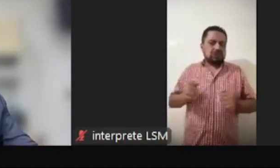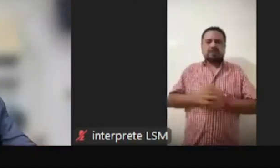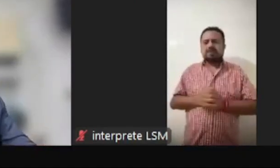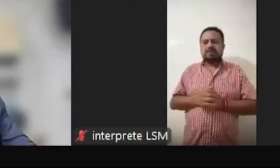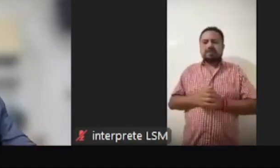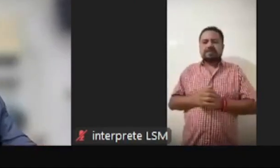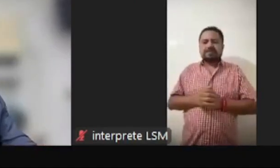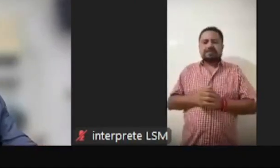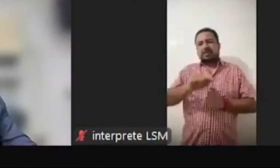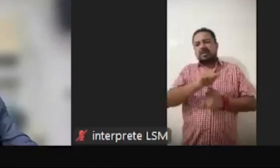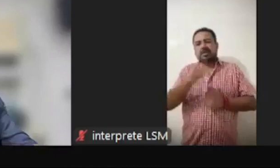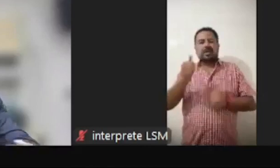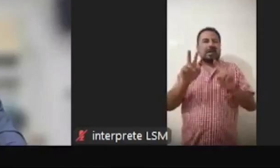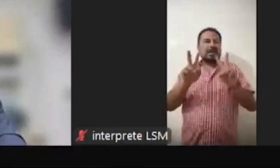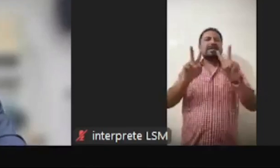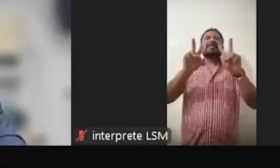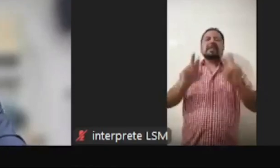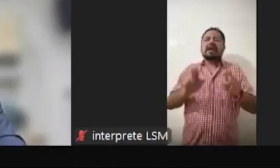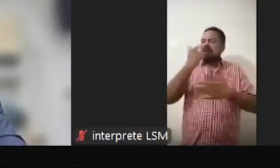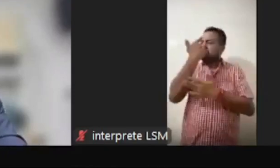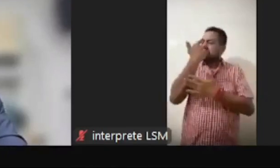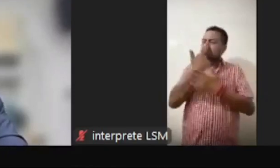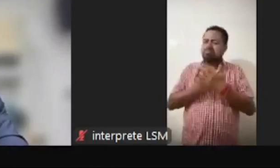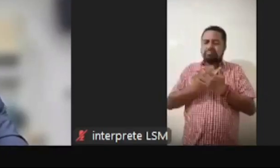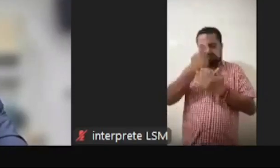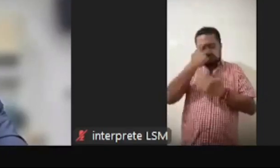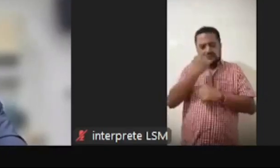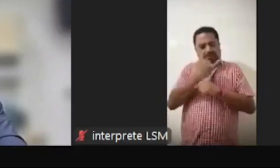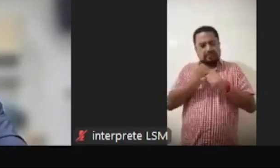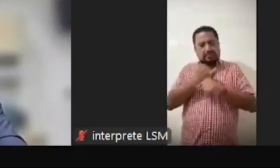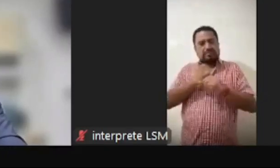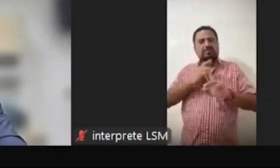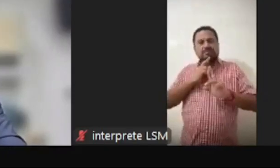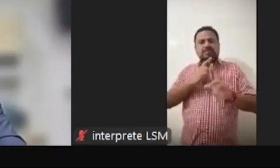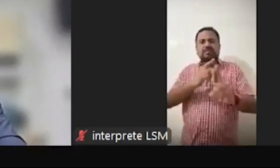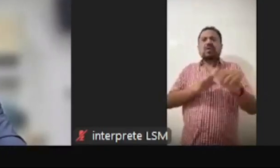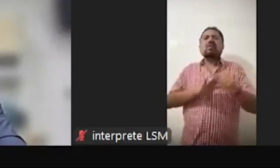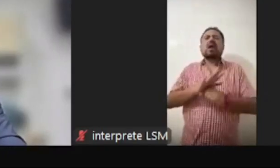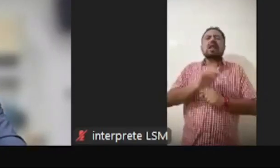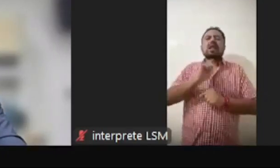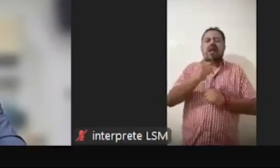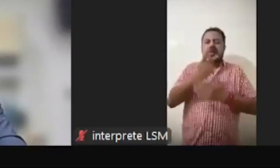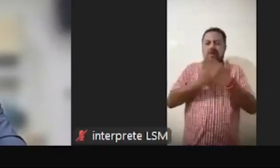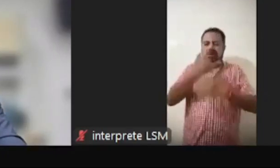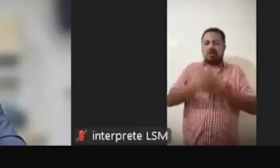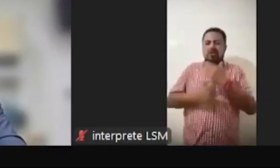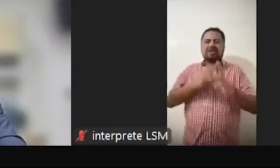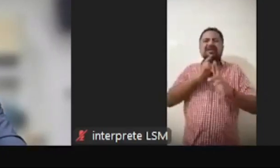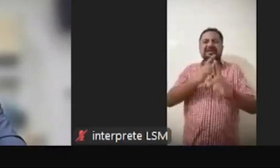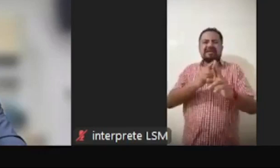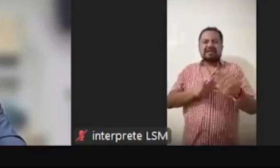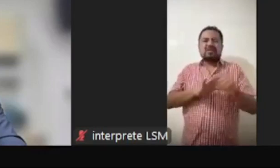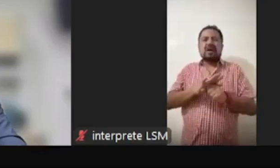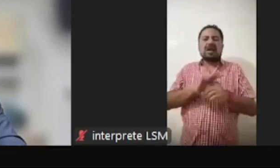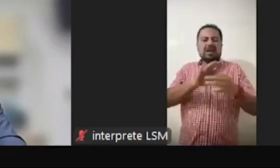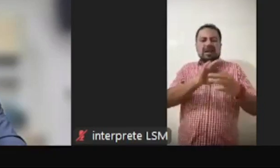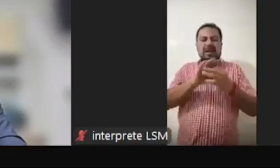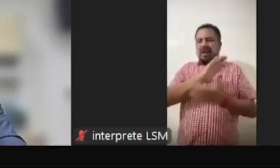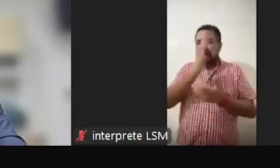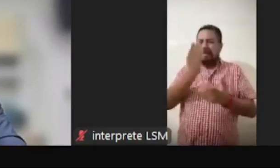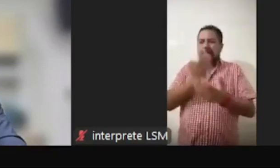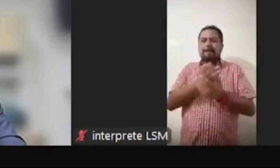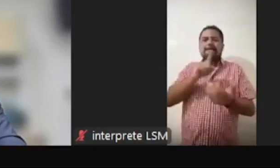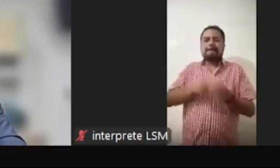El siguiente asunto listado para analizar y resolver se trata de un proyecto de resolución relativo al expediente